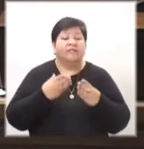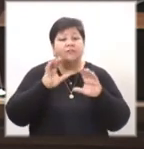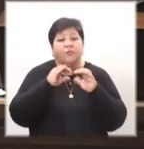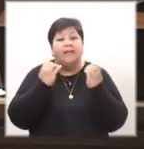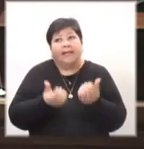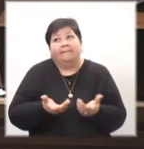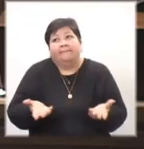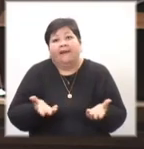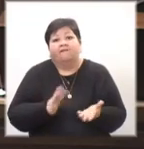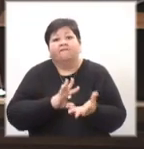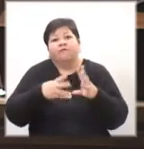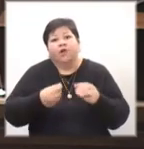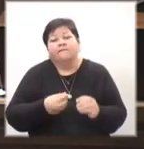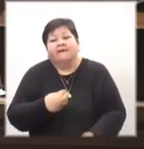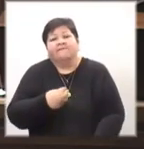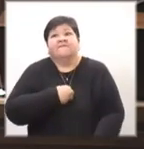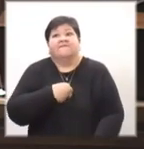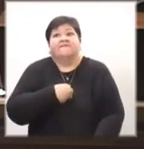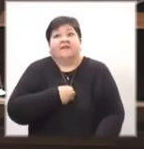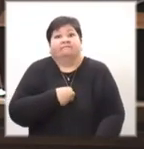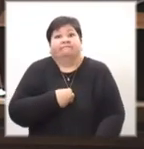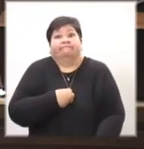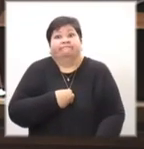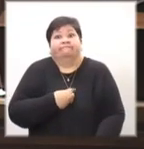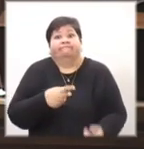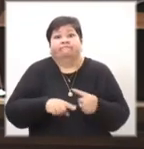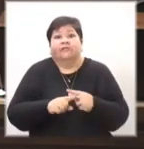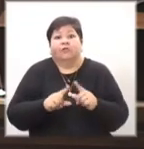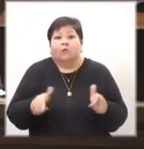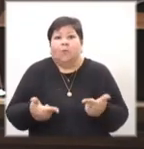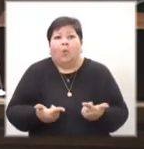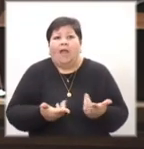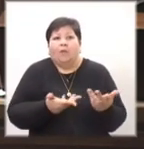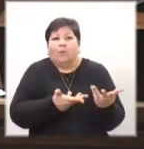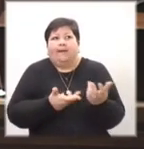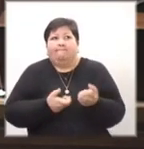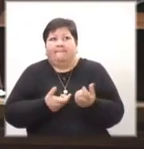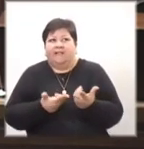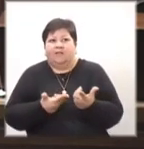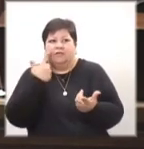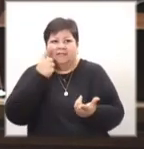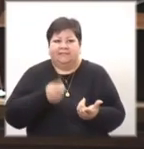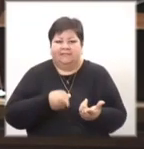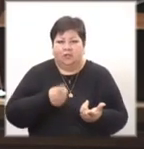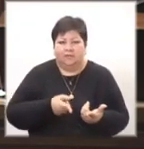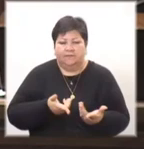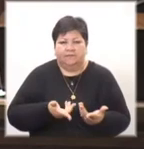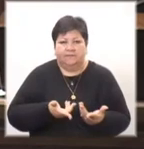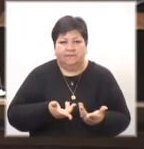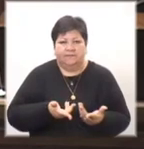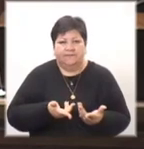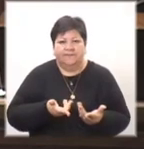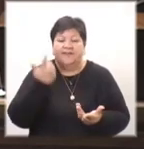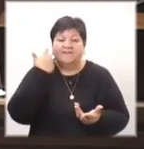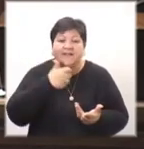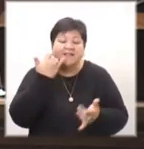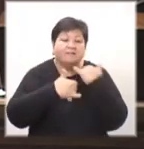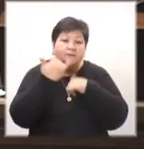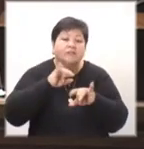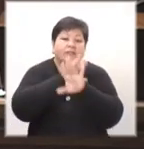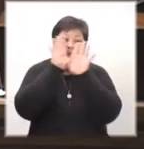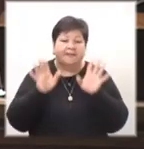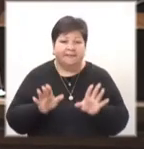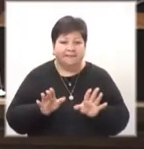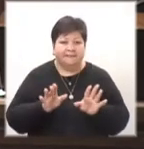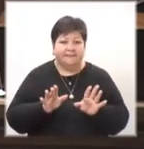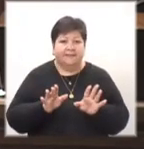fe, sin contar con datos que respalden su decisión en muchos aspectos. A esta falta de información y transparencia con